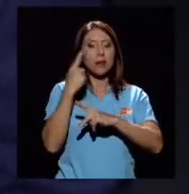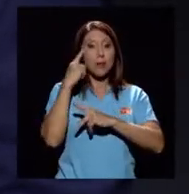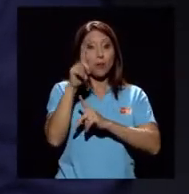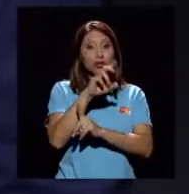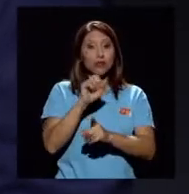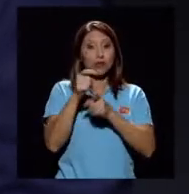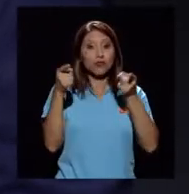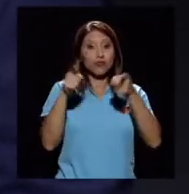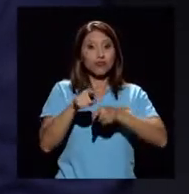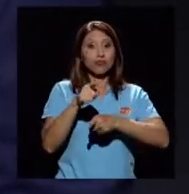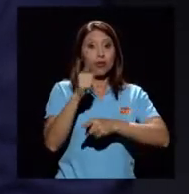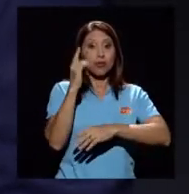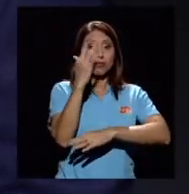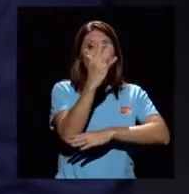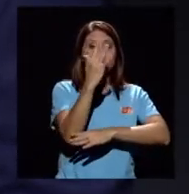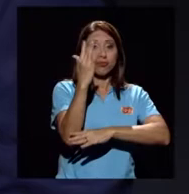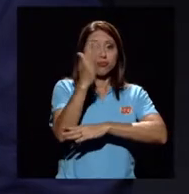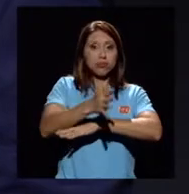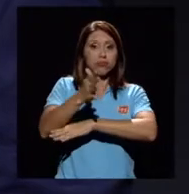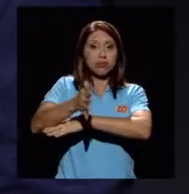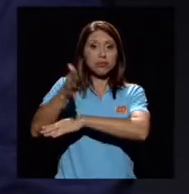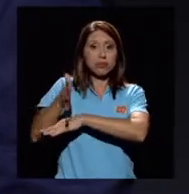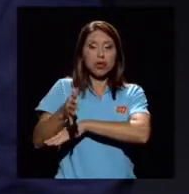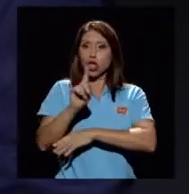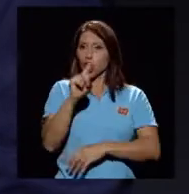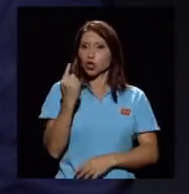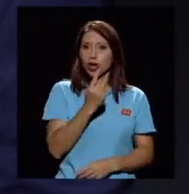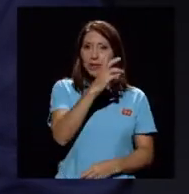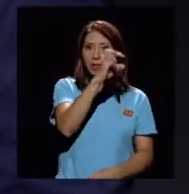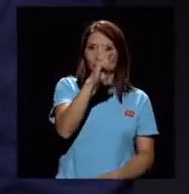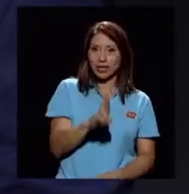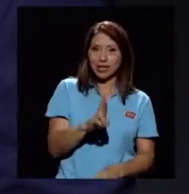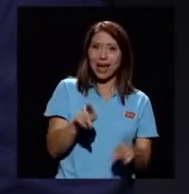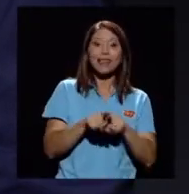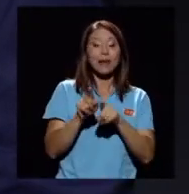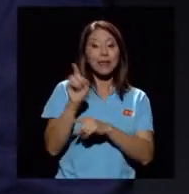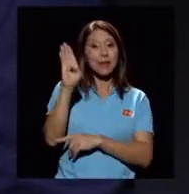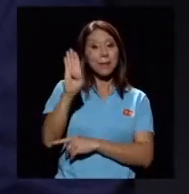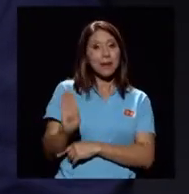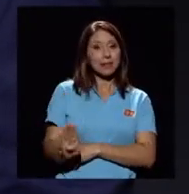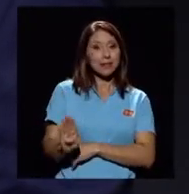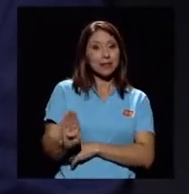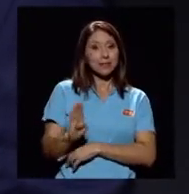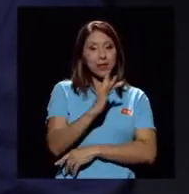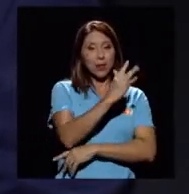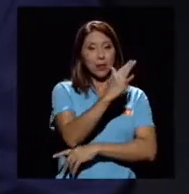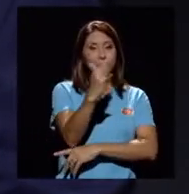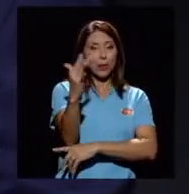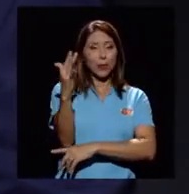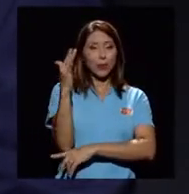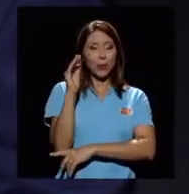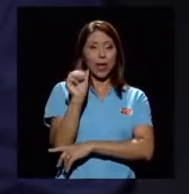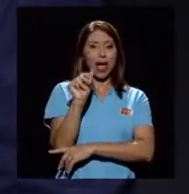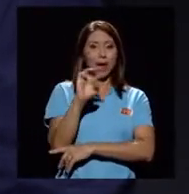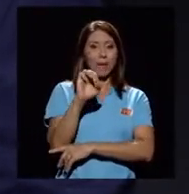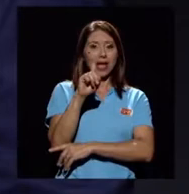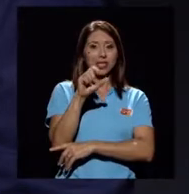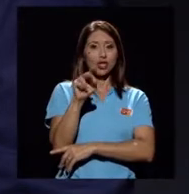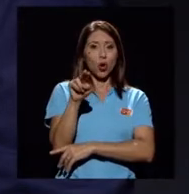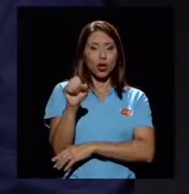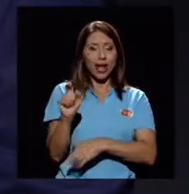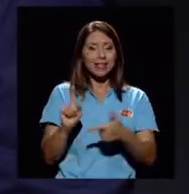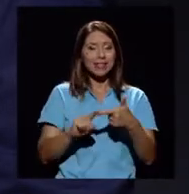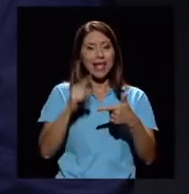Costa Rica sino en el Amazonas, en la Amazonía brasileña y en México, en Bolivia. Y